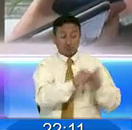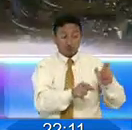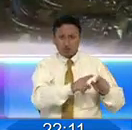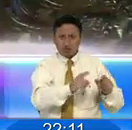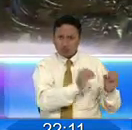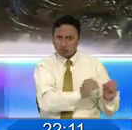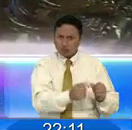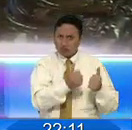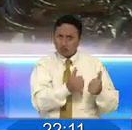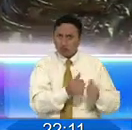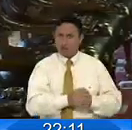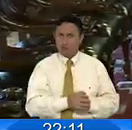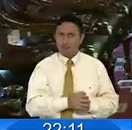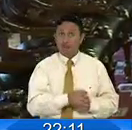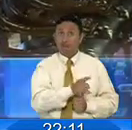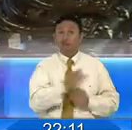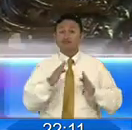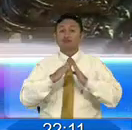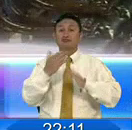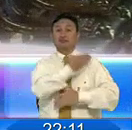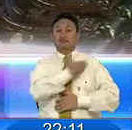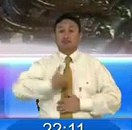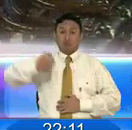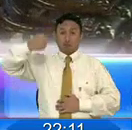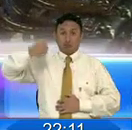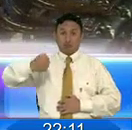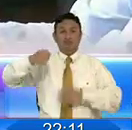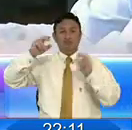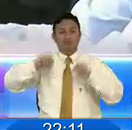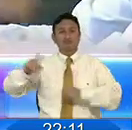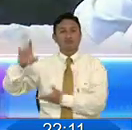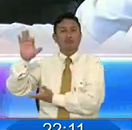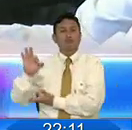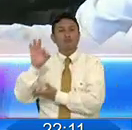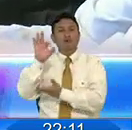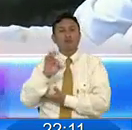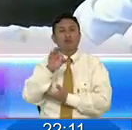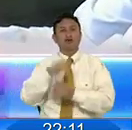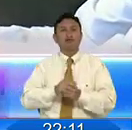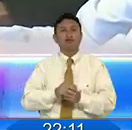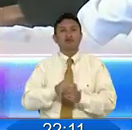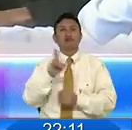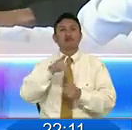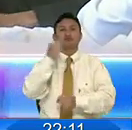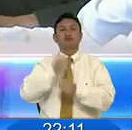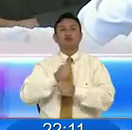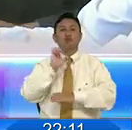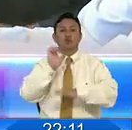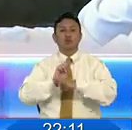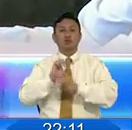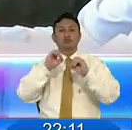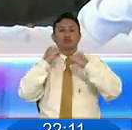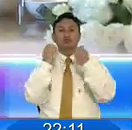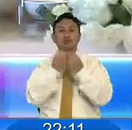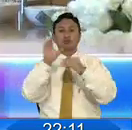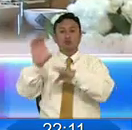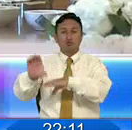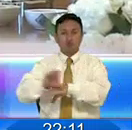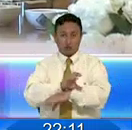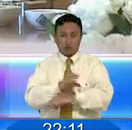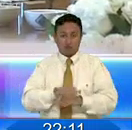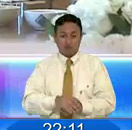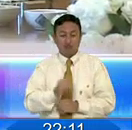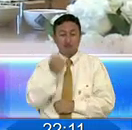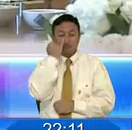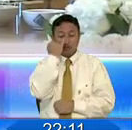organizados. En el Palacio de Gobierno también se hicieron presentes representantes de la Federación Ecuatoriana de Organizaciones Campesinas, Indígenas